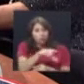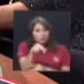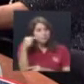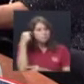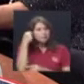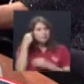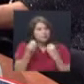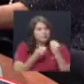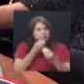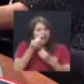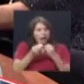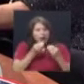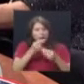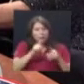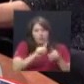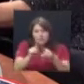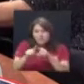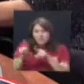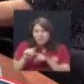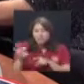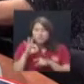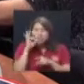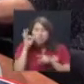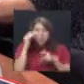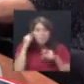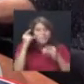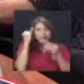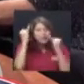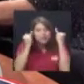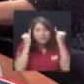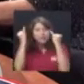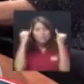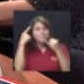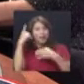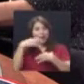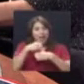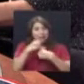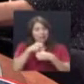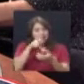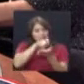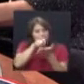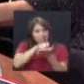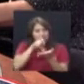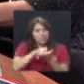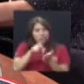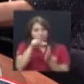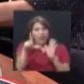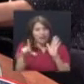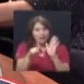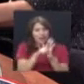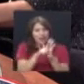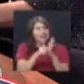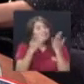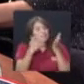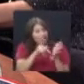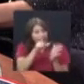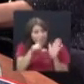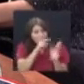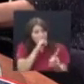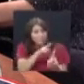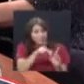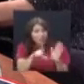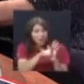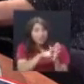esa hermenéutica de producción de una de una ley va implícito allí de una vez de dónde van a ser libres recursos